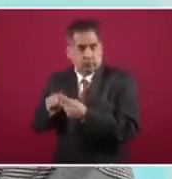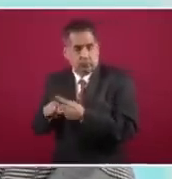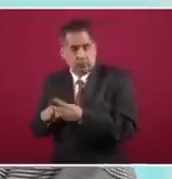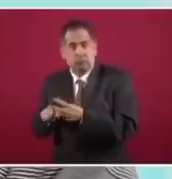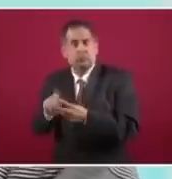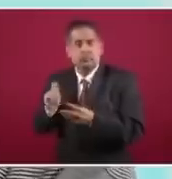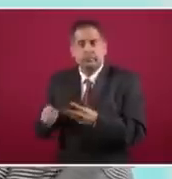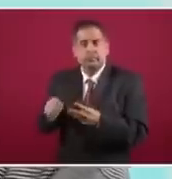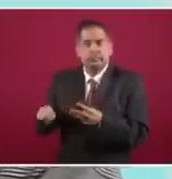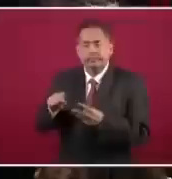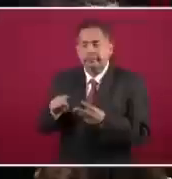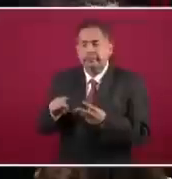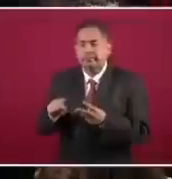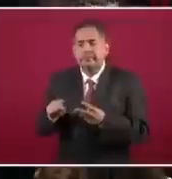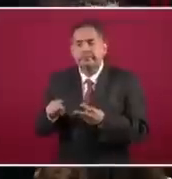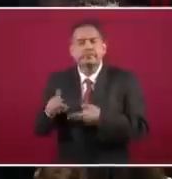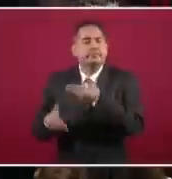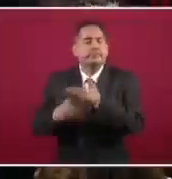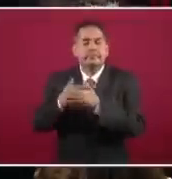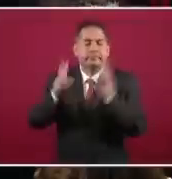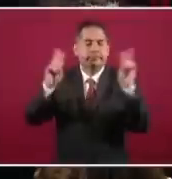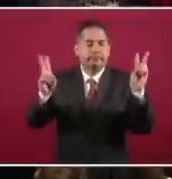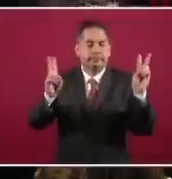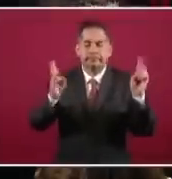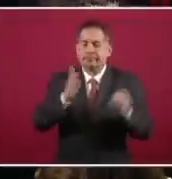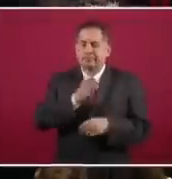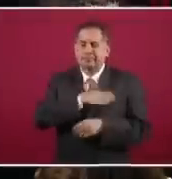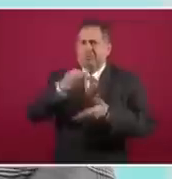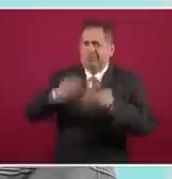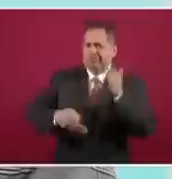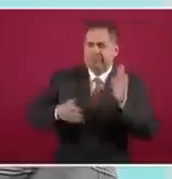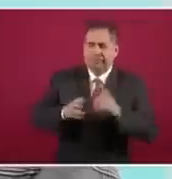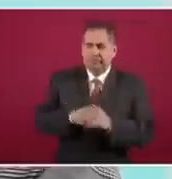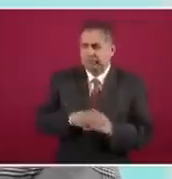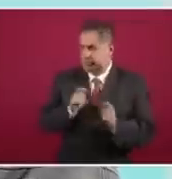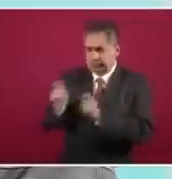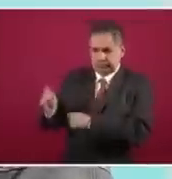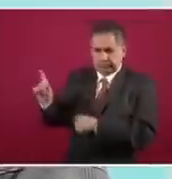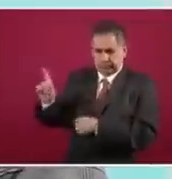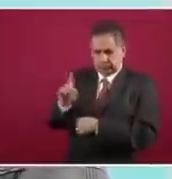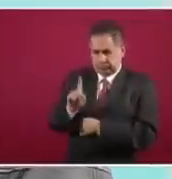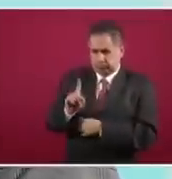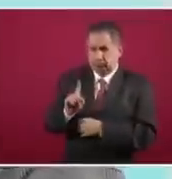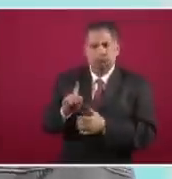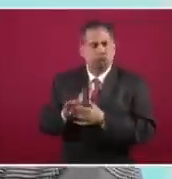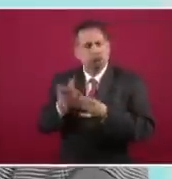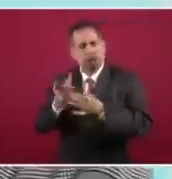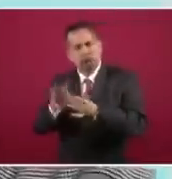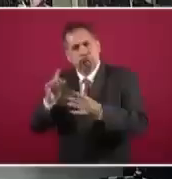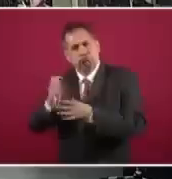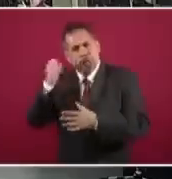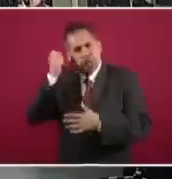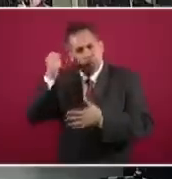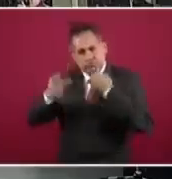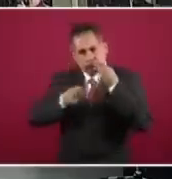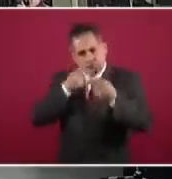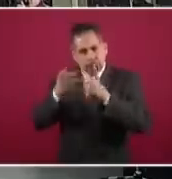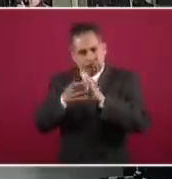en los días que se desarrolló el Buen Fin. Los dejo con ella y